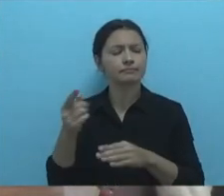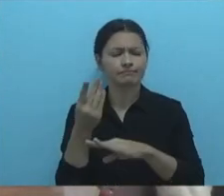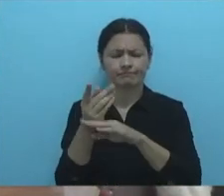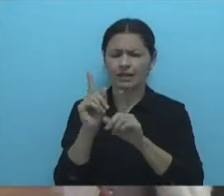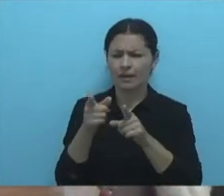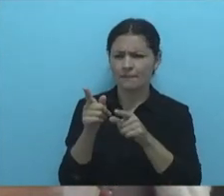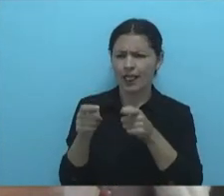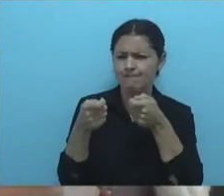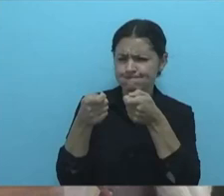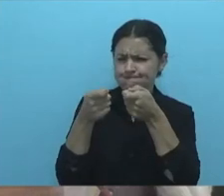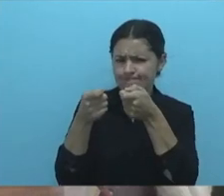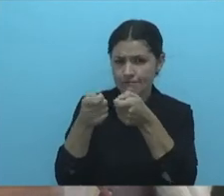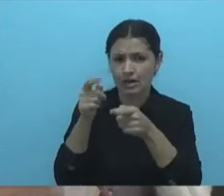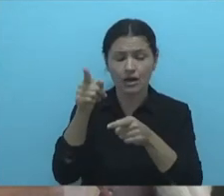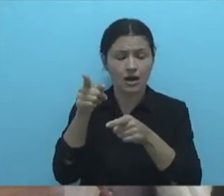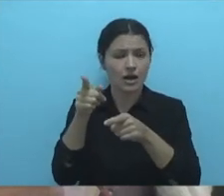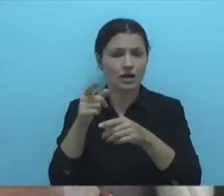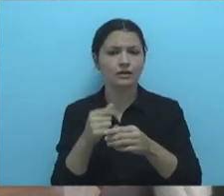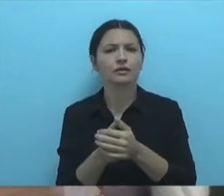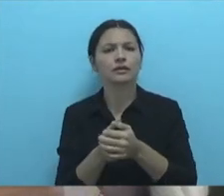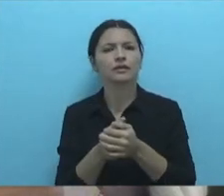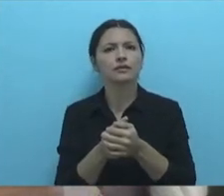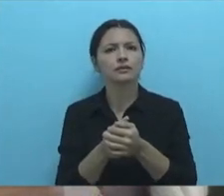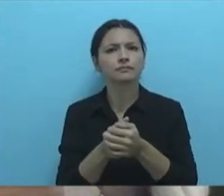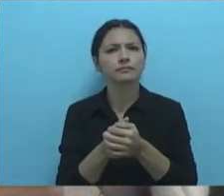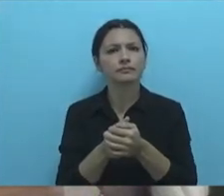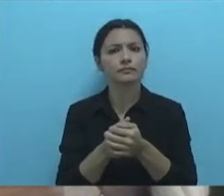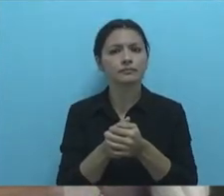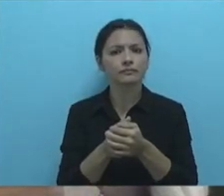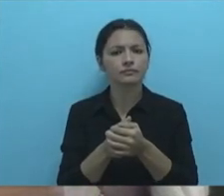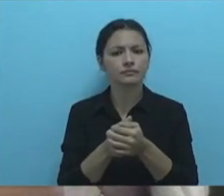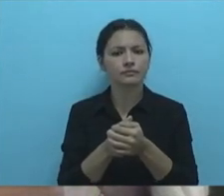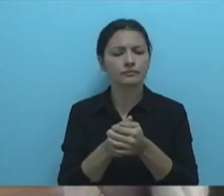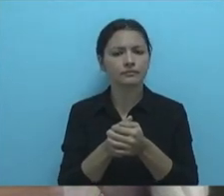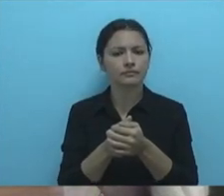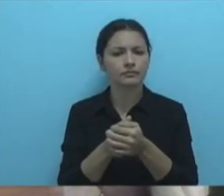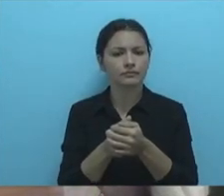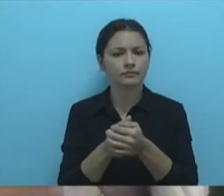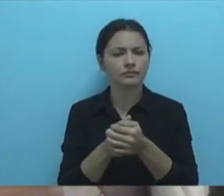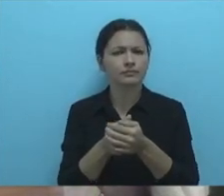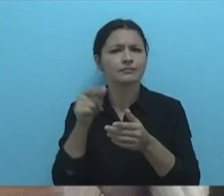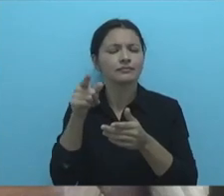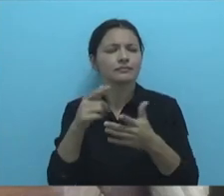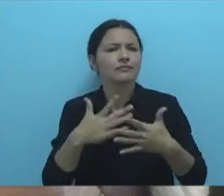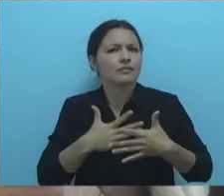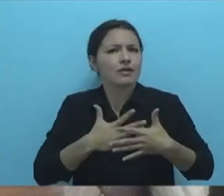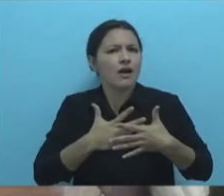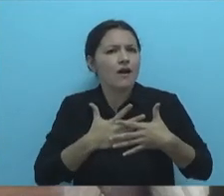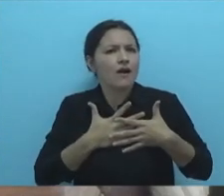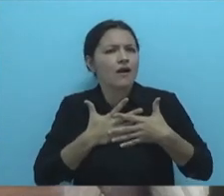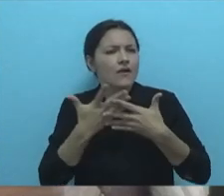perseguido no hace falta que les diga quién era el autor del romancero gitano